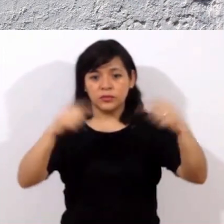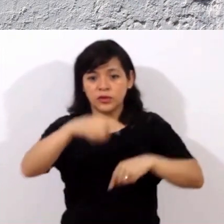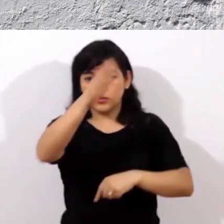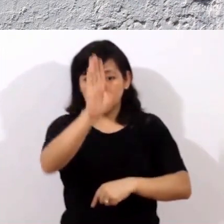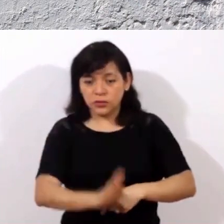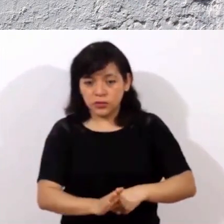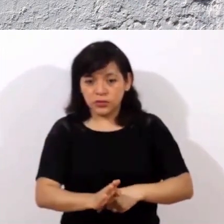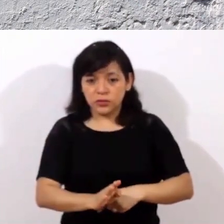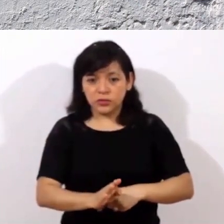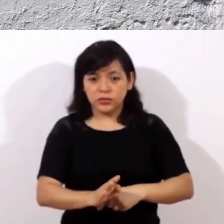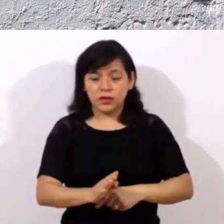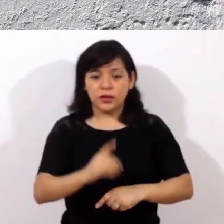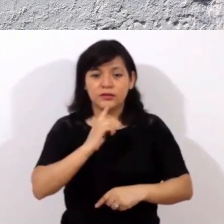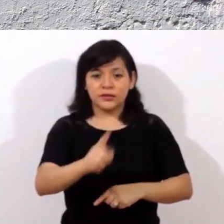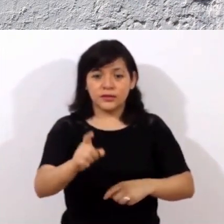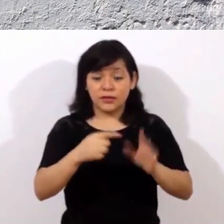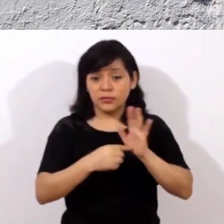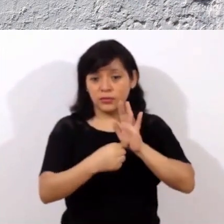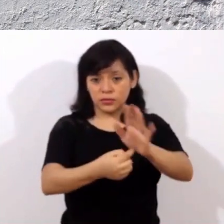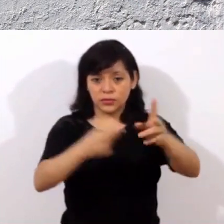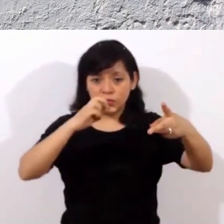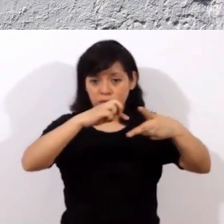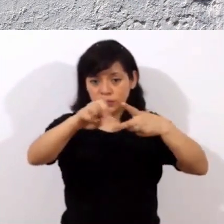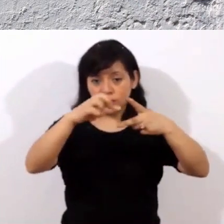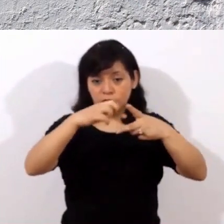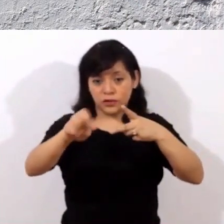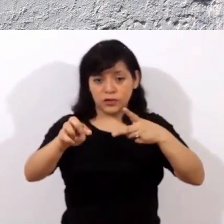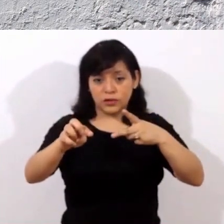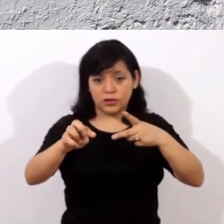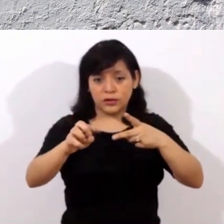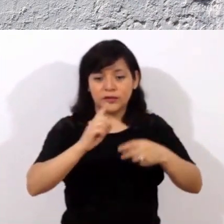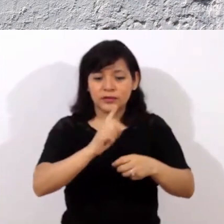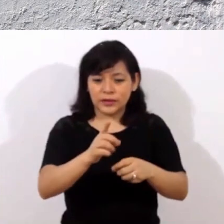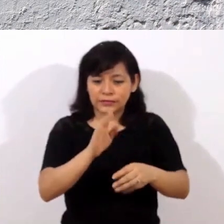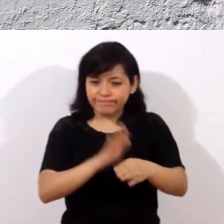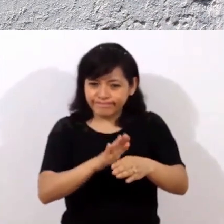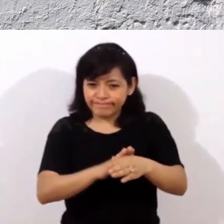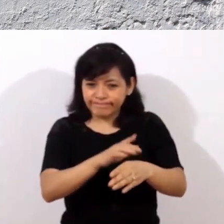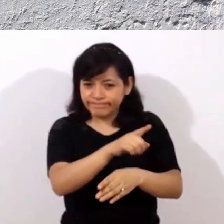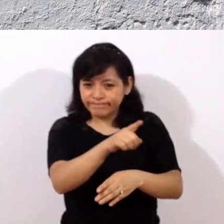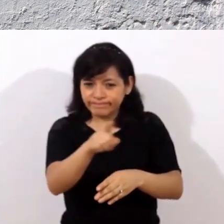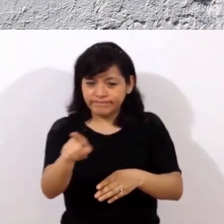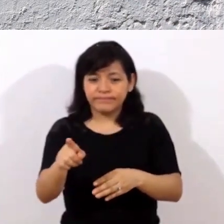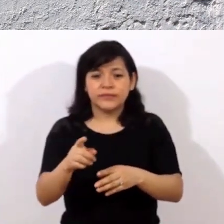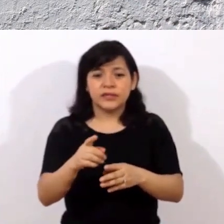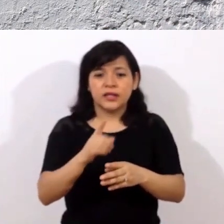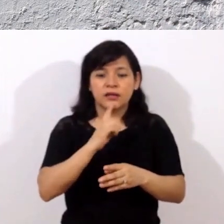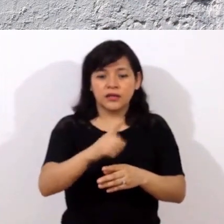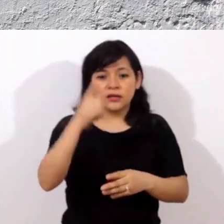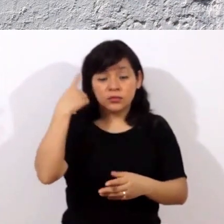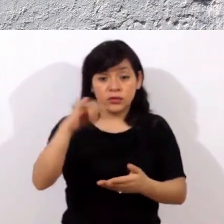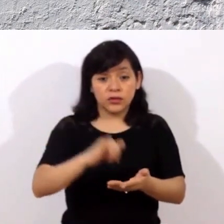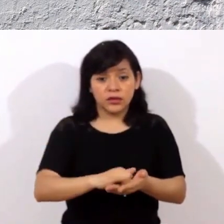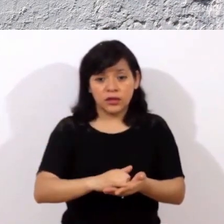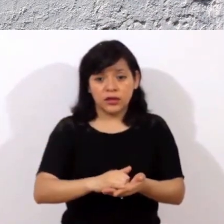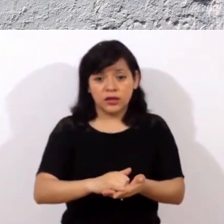una advertencia profética, en fin, lo da por algo. No porque ya no hay remedio y no porque ya